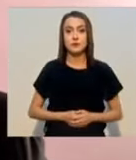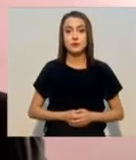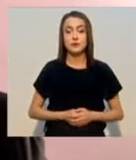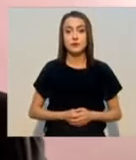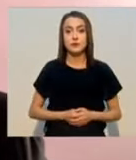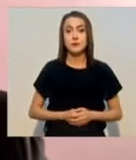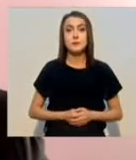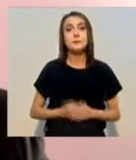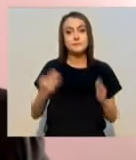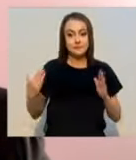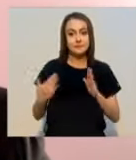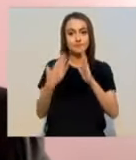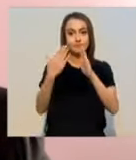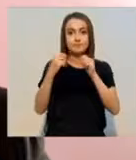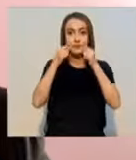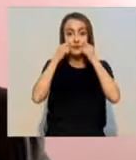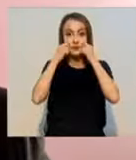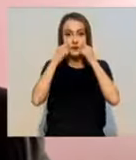presencialmente.